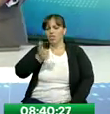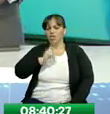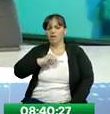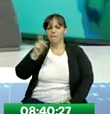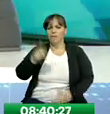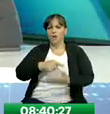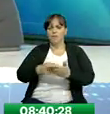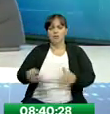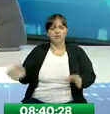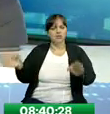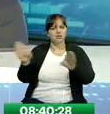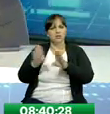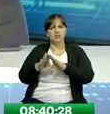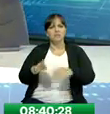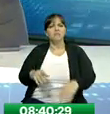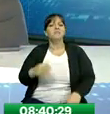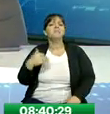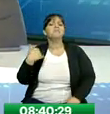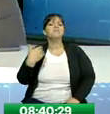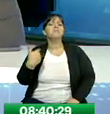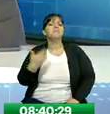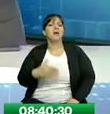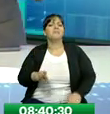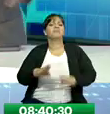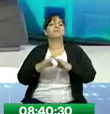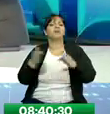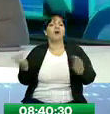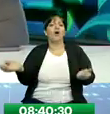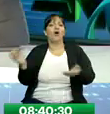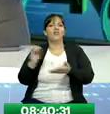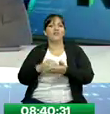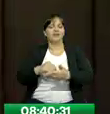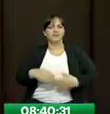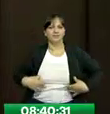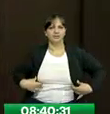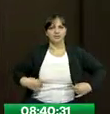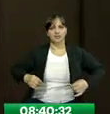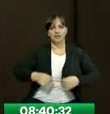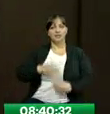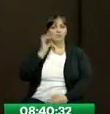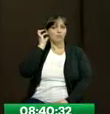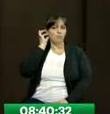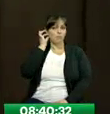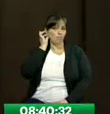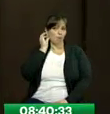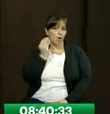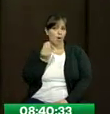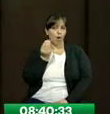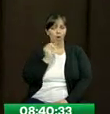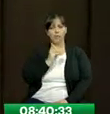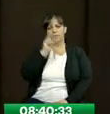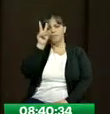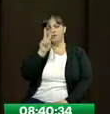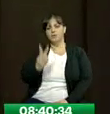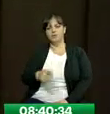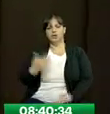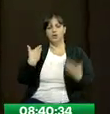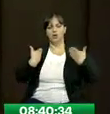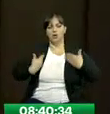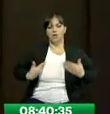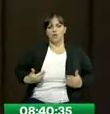si es permitido que unas señoritas que dicen que son venezolanas que andan con falditas cortas